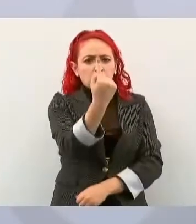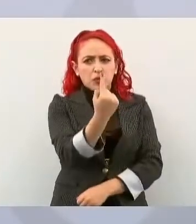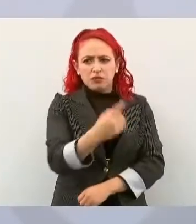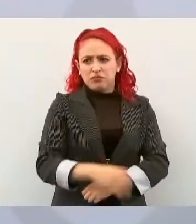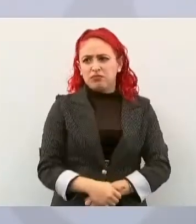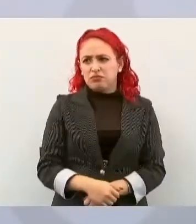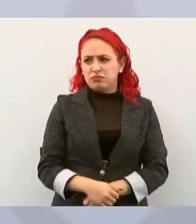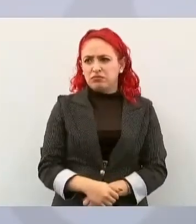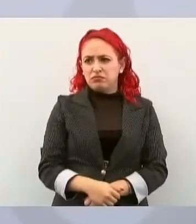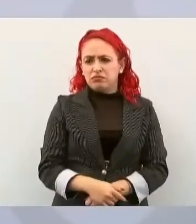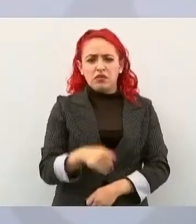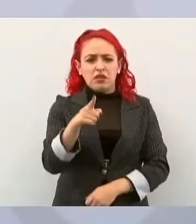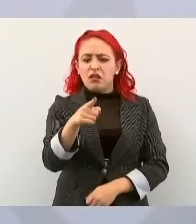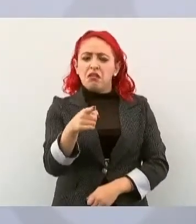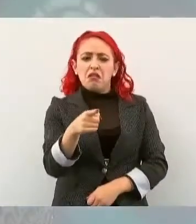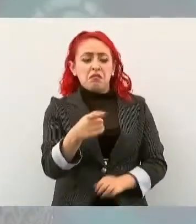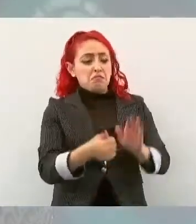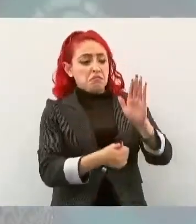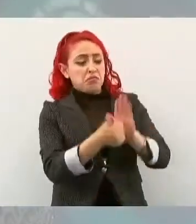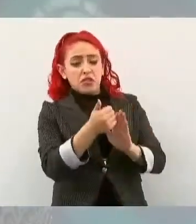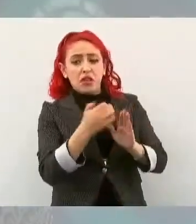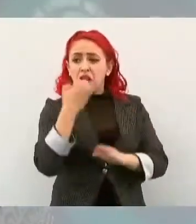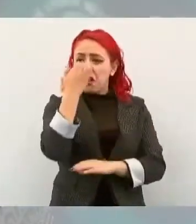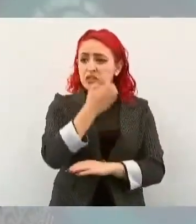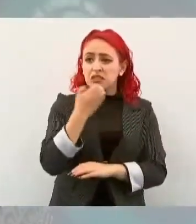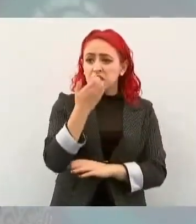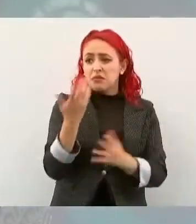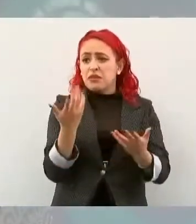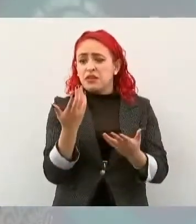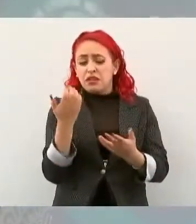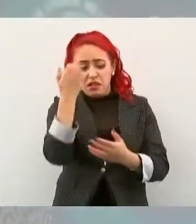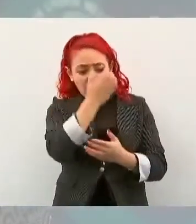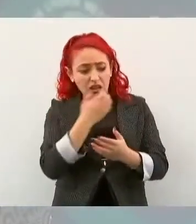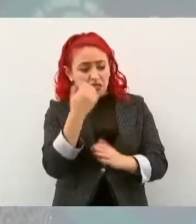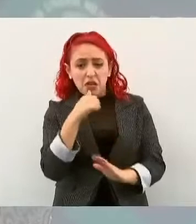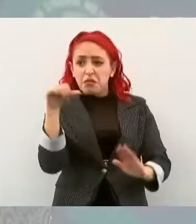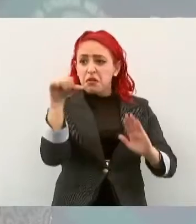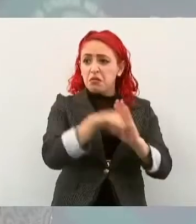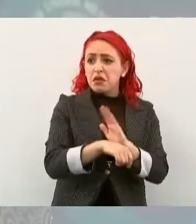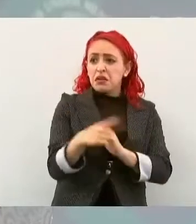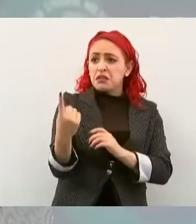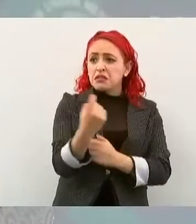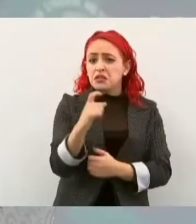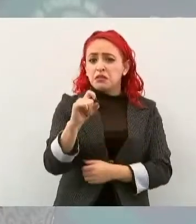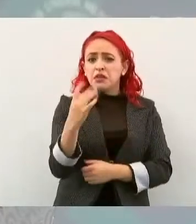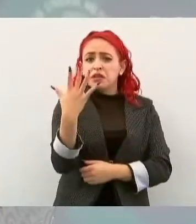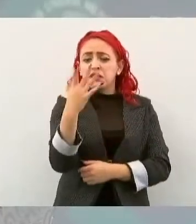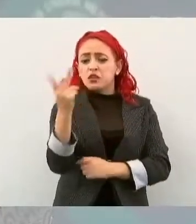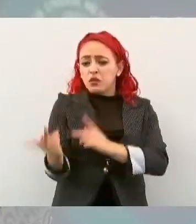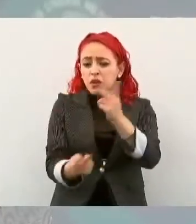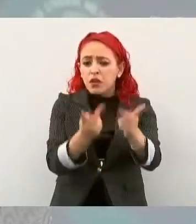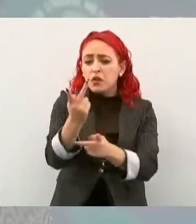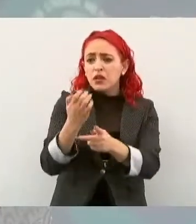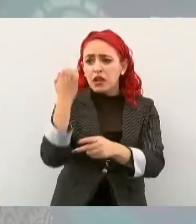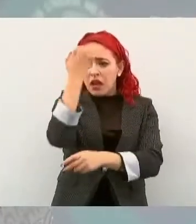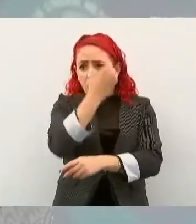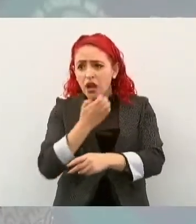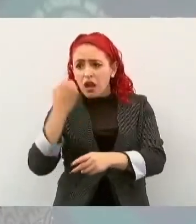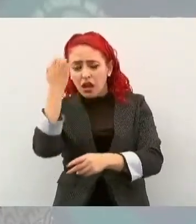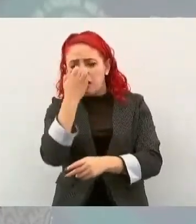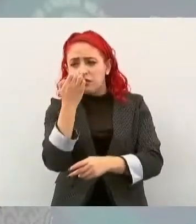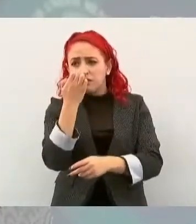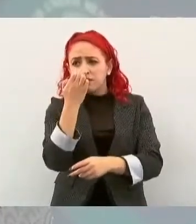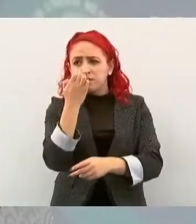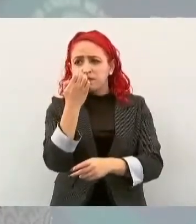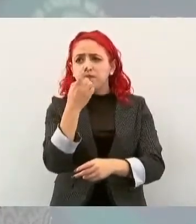Y no es que no pasaran el examen, es que si aplicaban 125 preguntas en el examen,